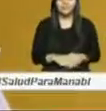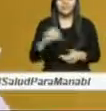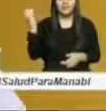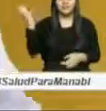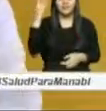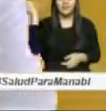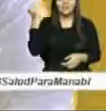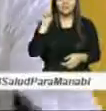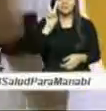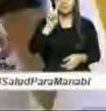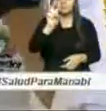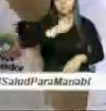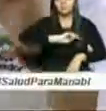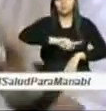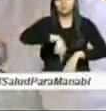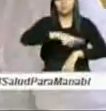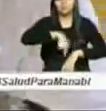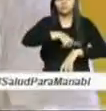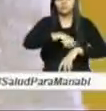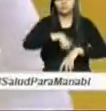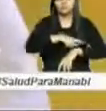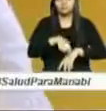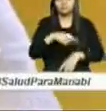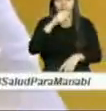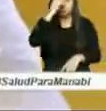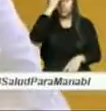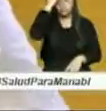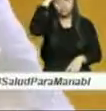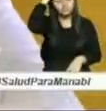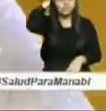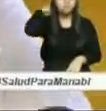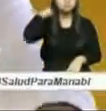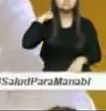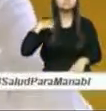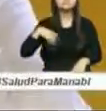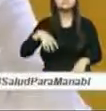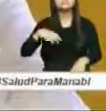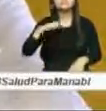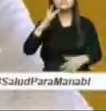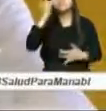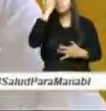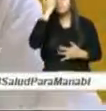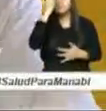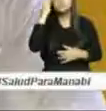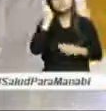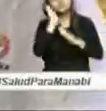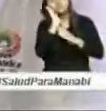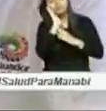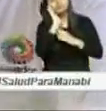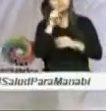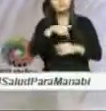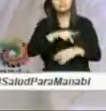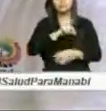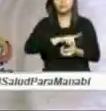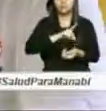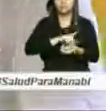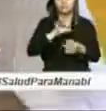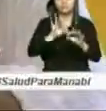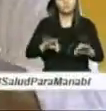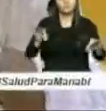las 24 horas. Tenemos residencia para nuestros médicos. También es importante tratar bien a los